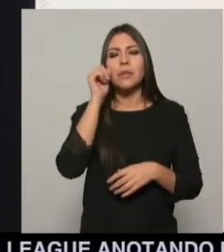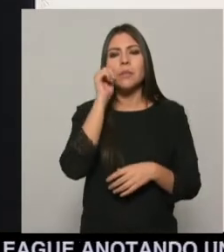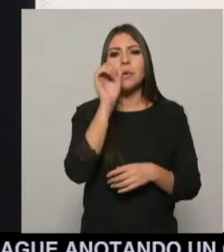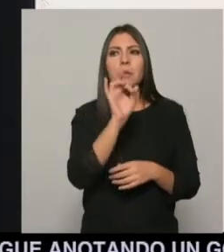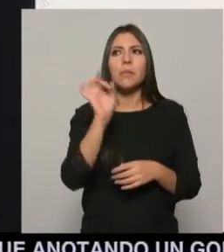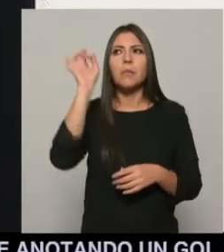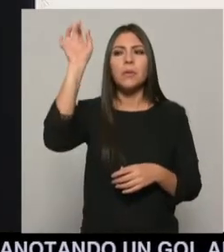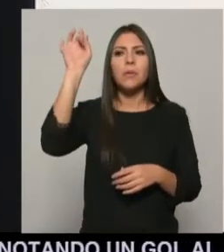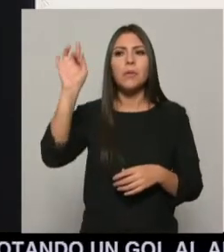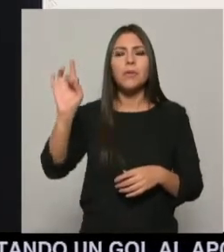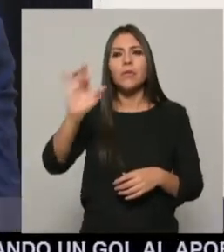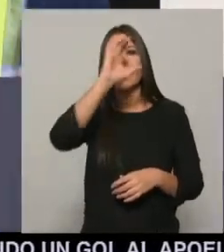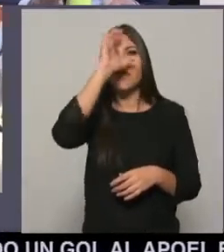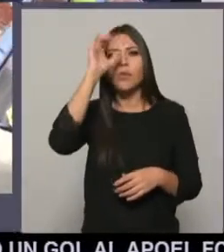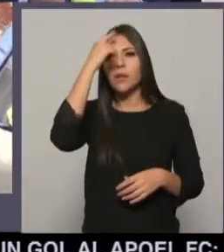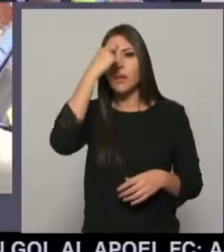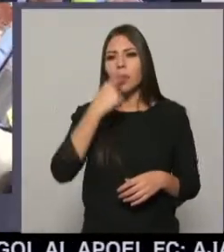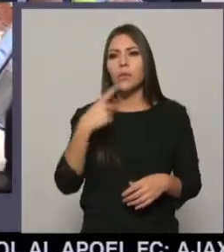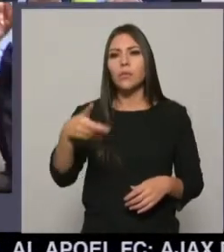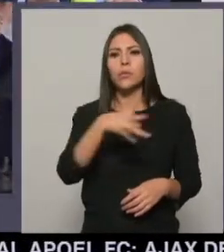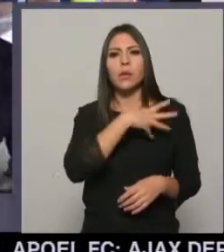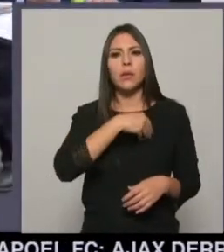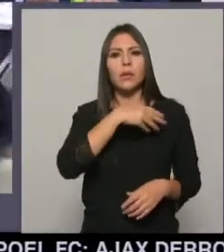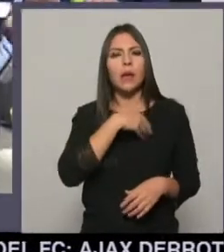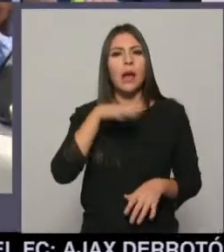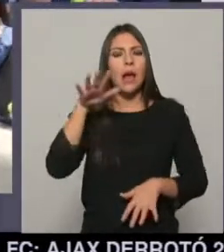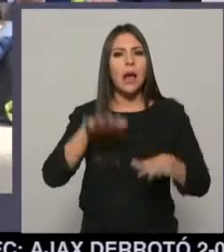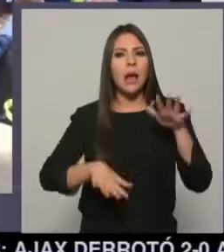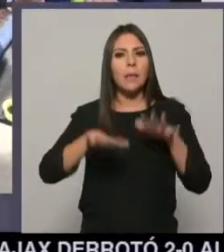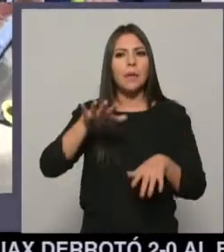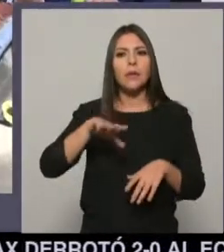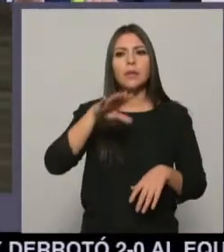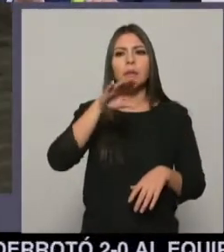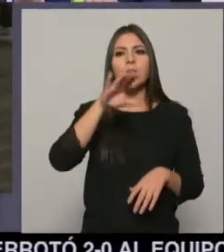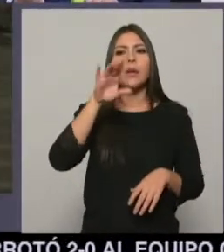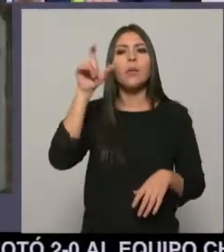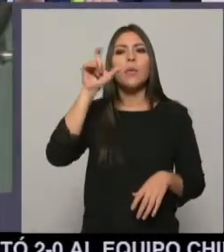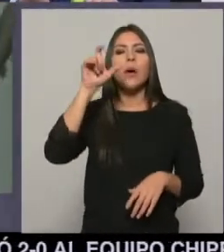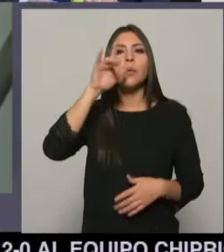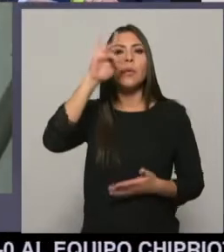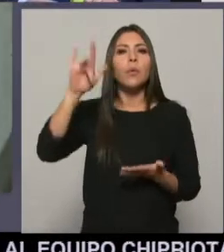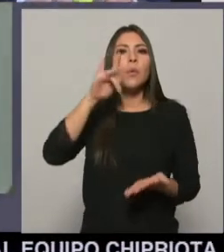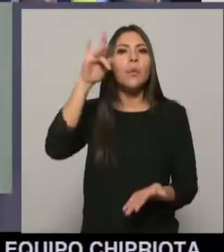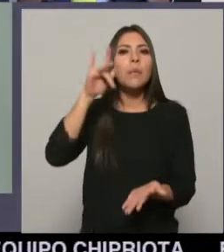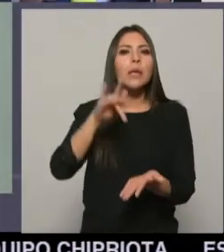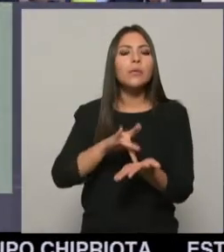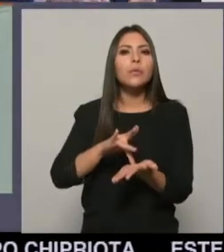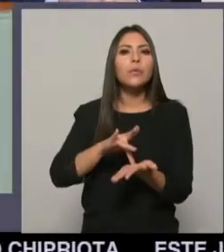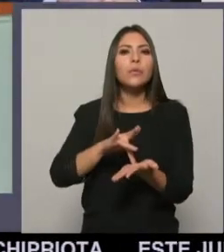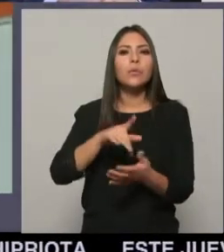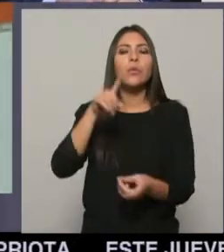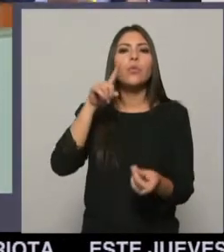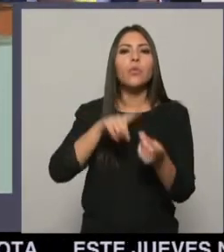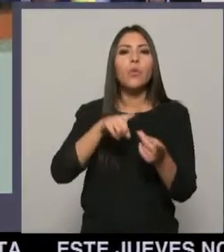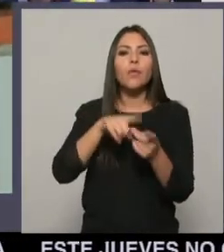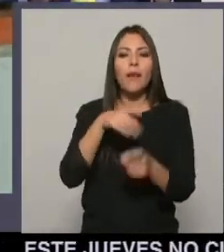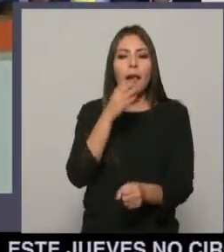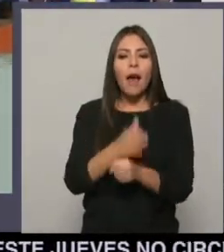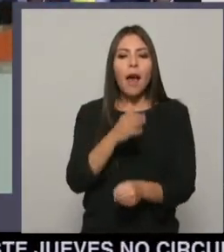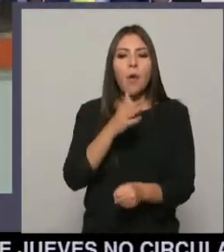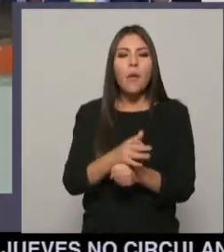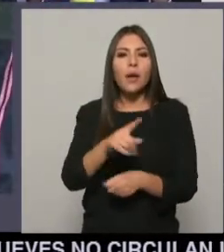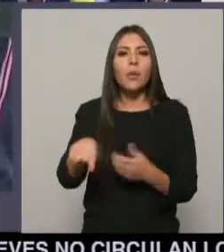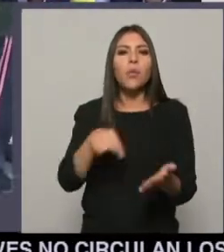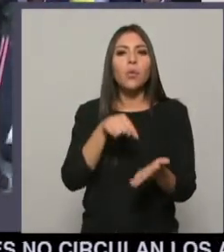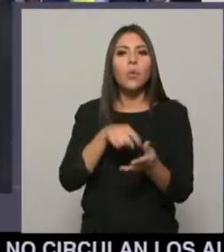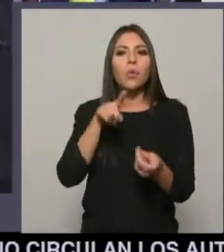rato de sus hijos y ¿sabes qué es lo malo? Que muchas veces suben la ubicación en el momento real y eso